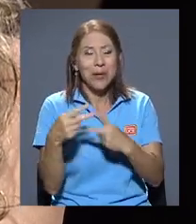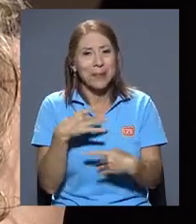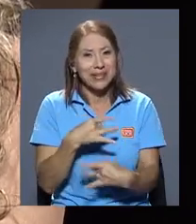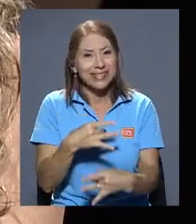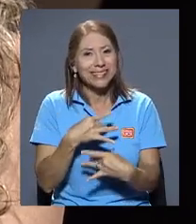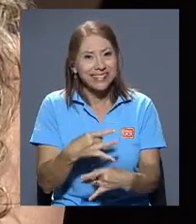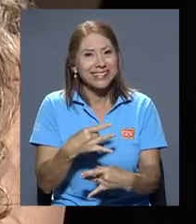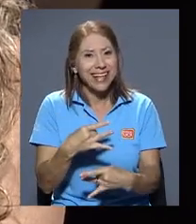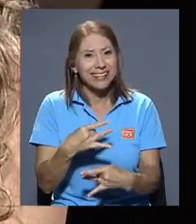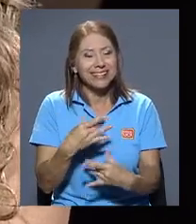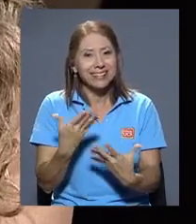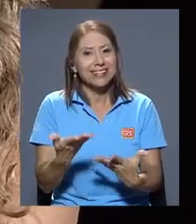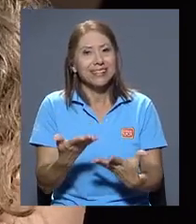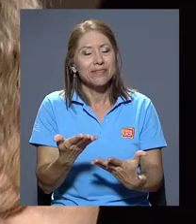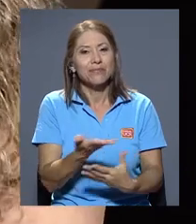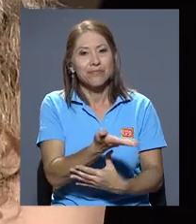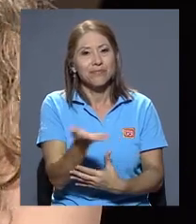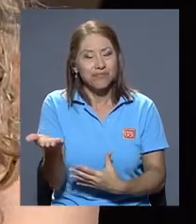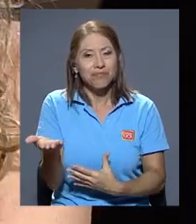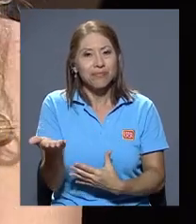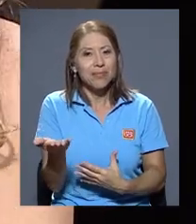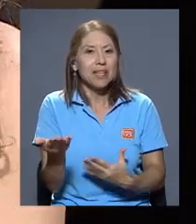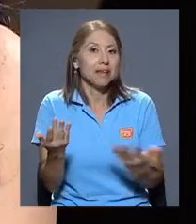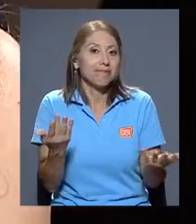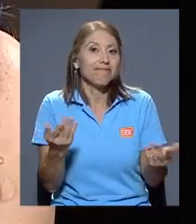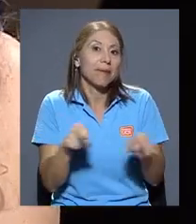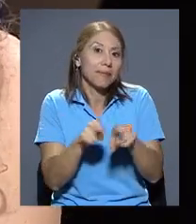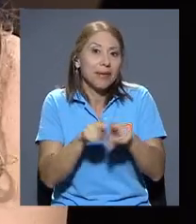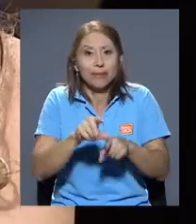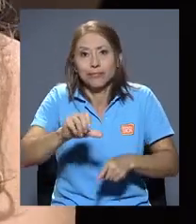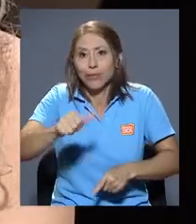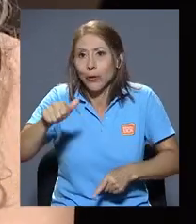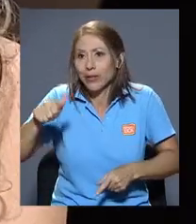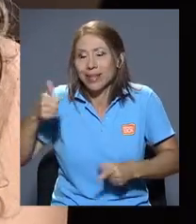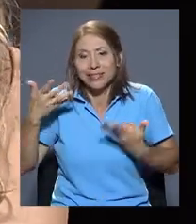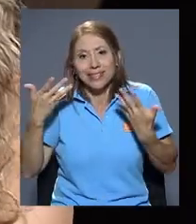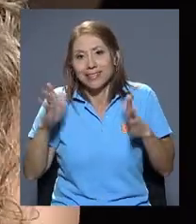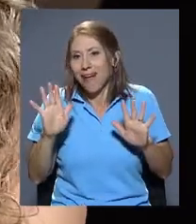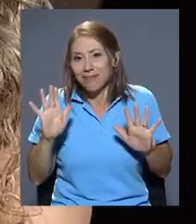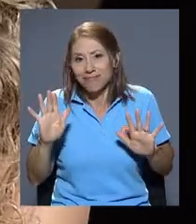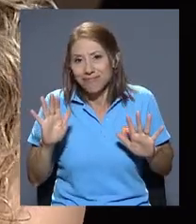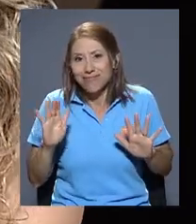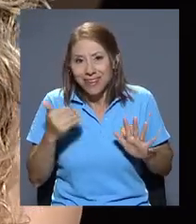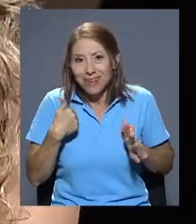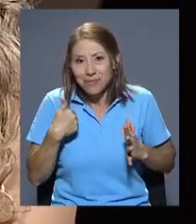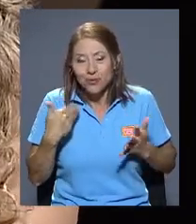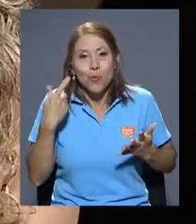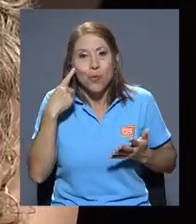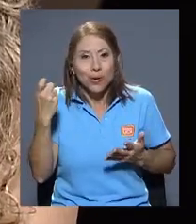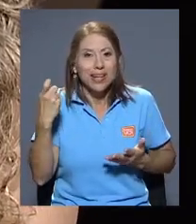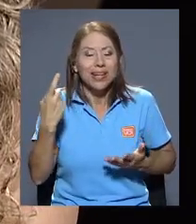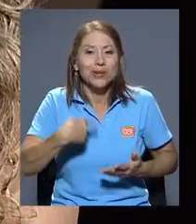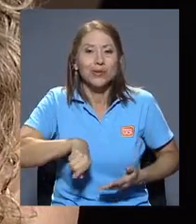la obra. Más allá de todas las que ya, ¿verdad?, de por sí hacíamos, porque ya estábamos como un poco